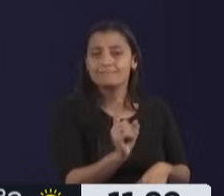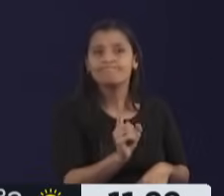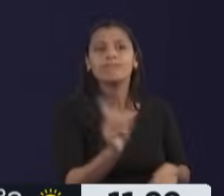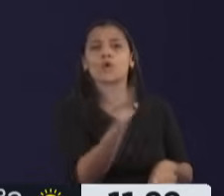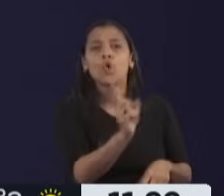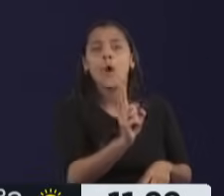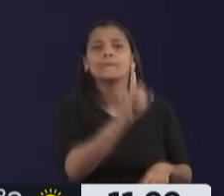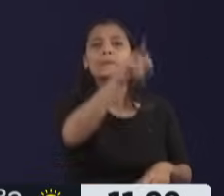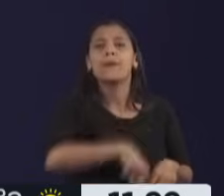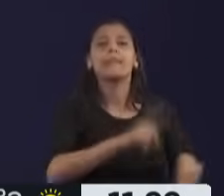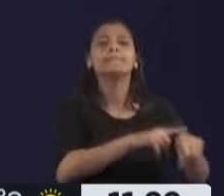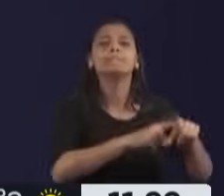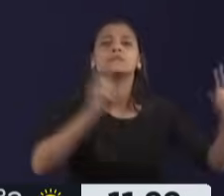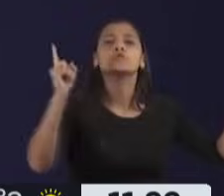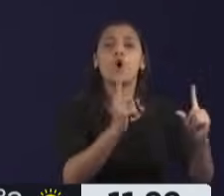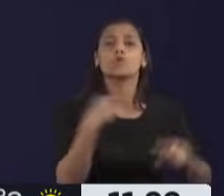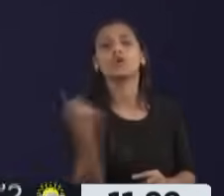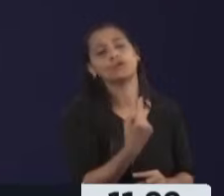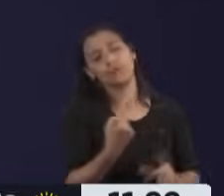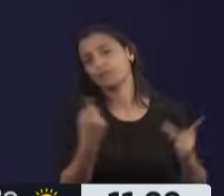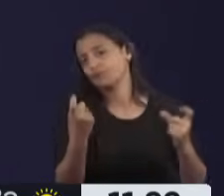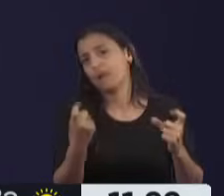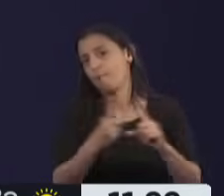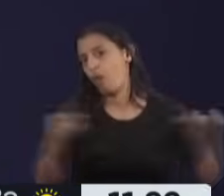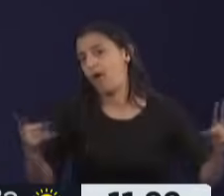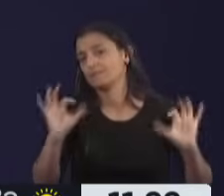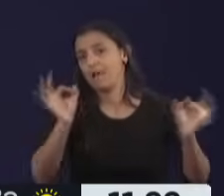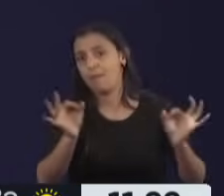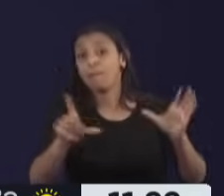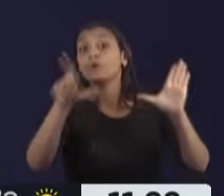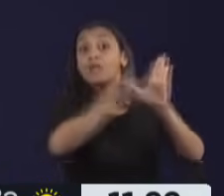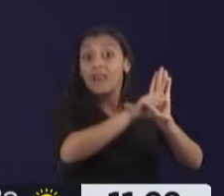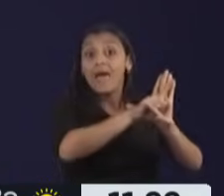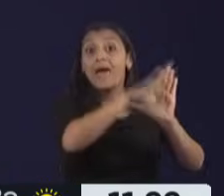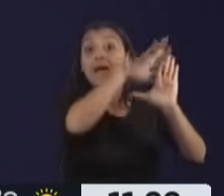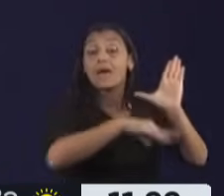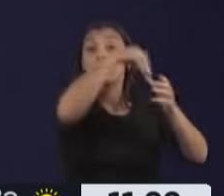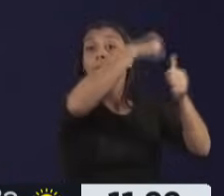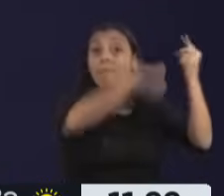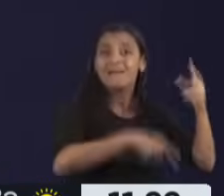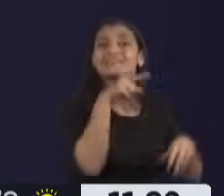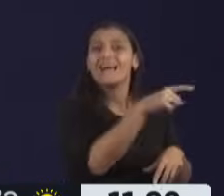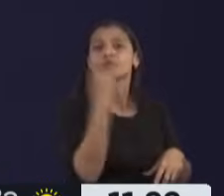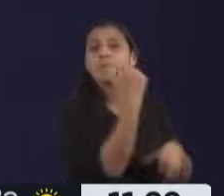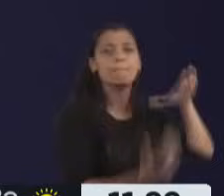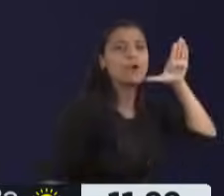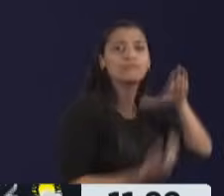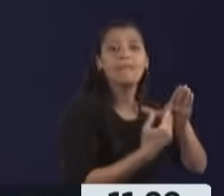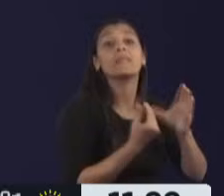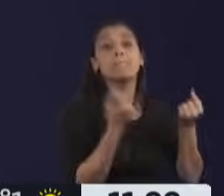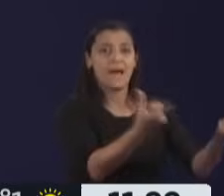plazo. Digamos, el camino que tenemos trazado, la ley bases es fundamental para la